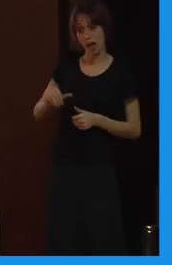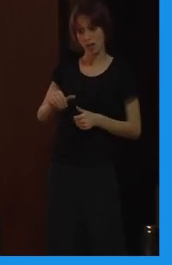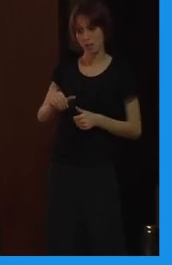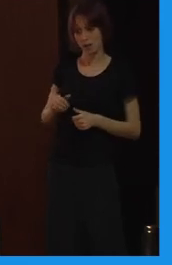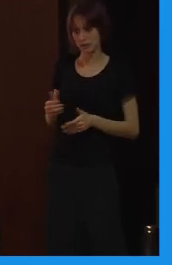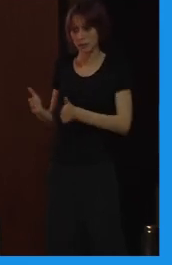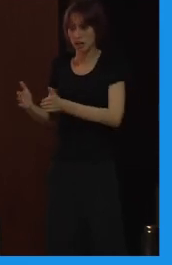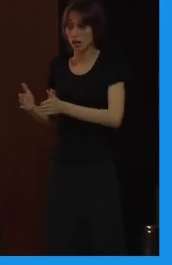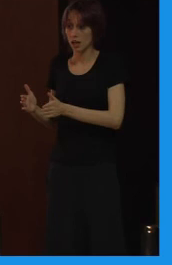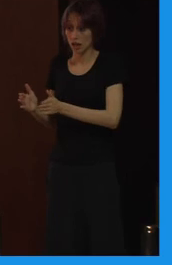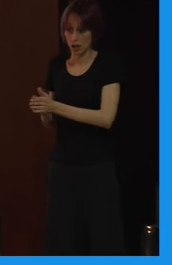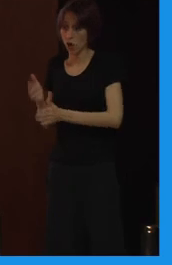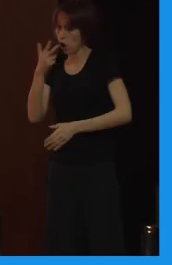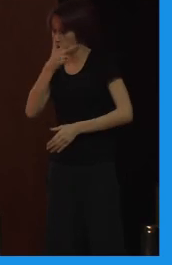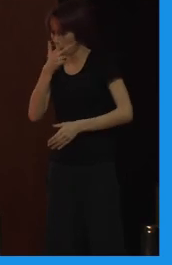uno.